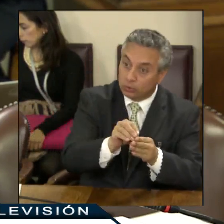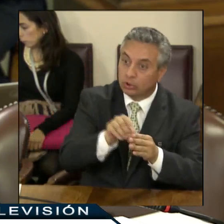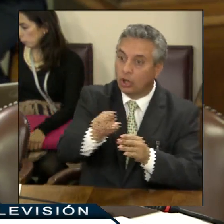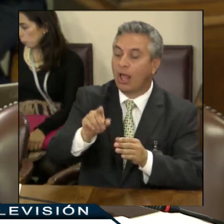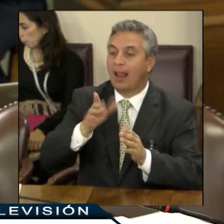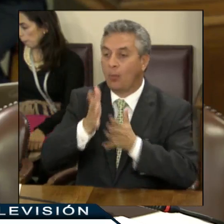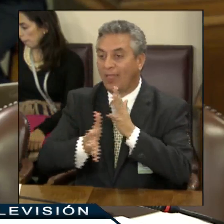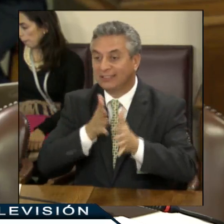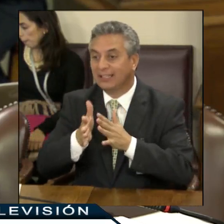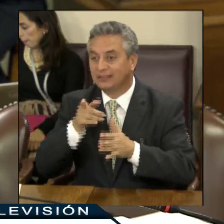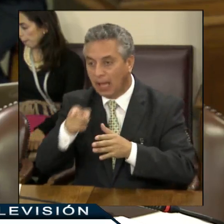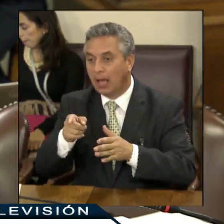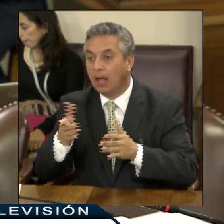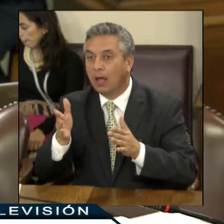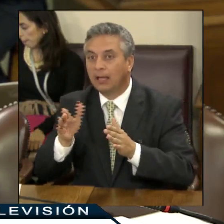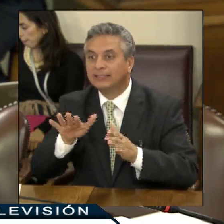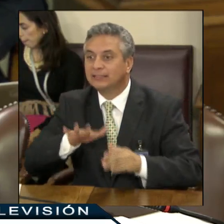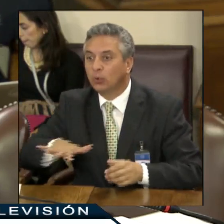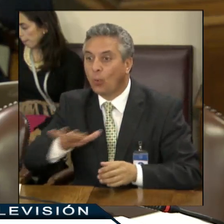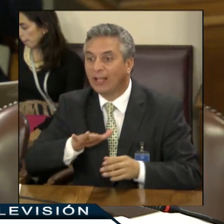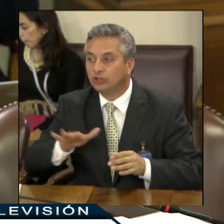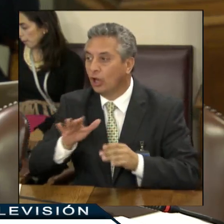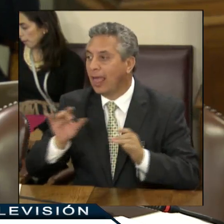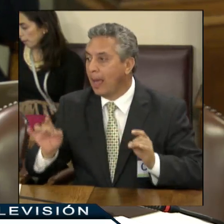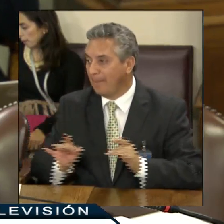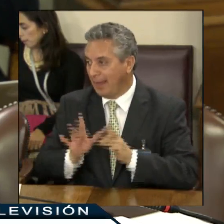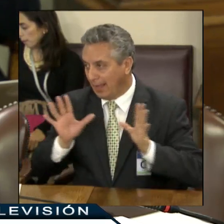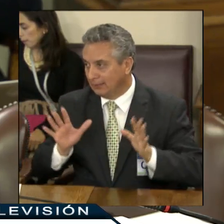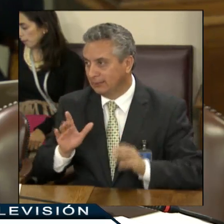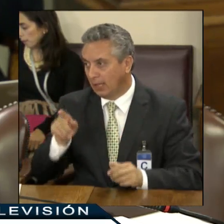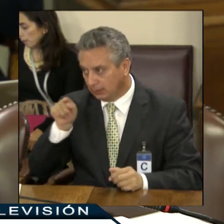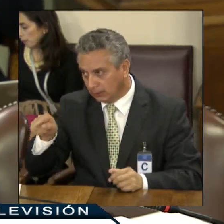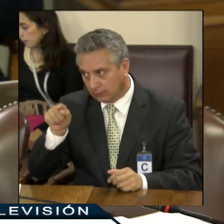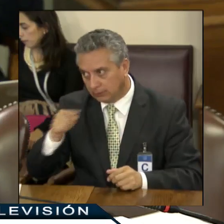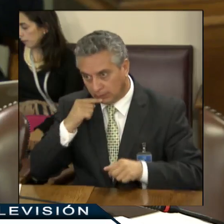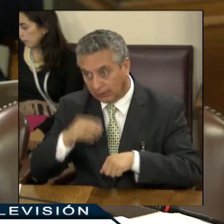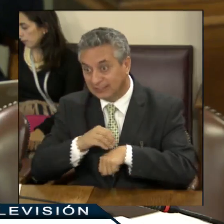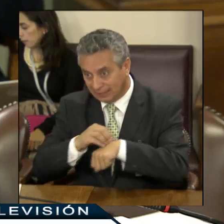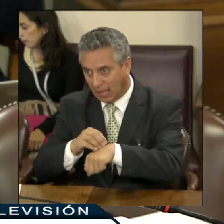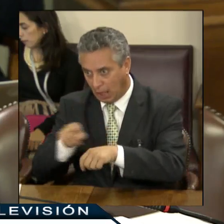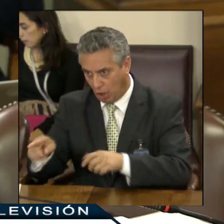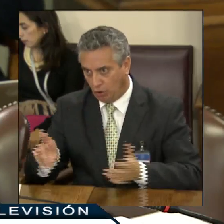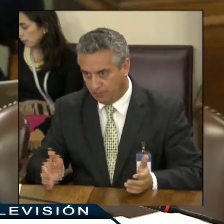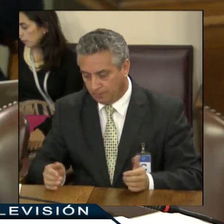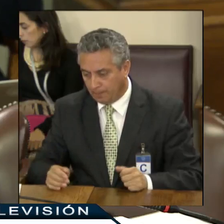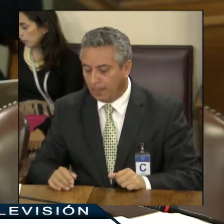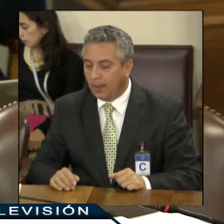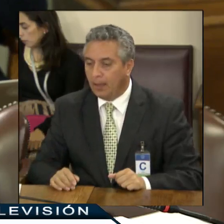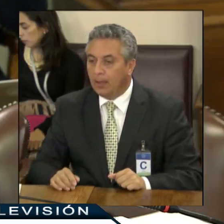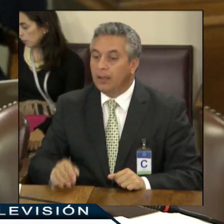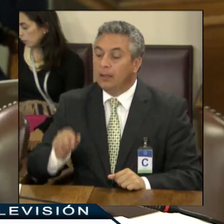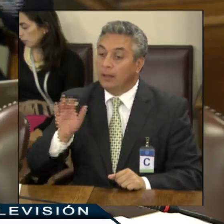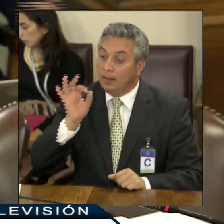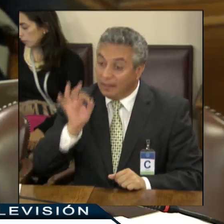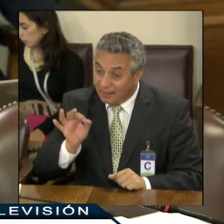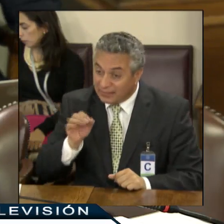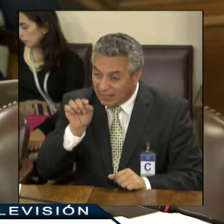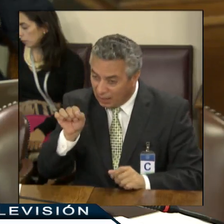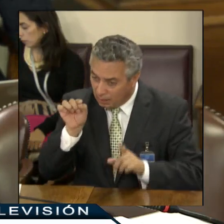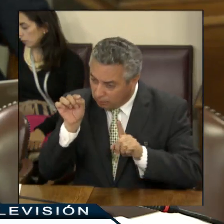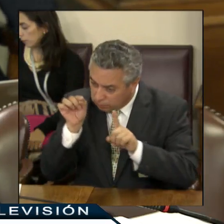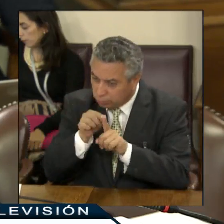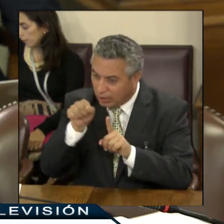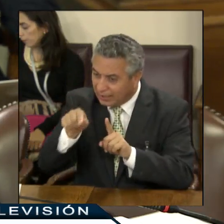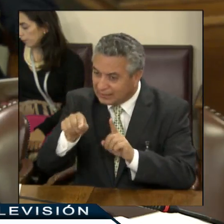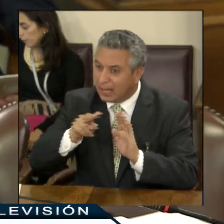emergencia Me parece que eso fue más o menos el tenor de lo que se señaló en la cuenta en estricto rigor Esa